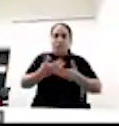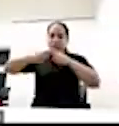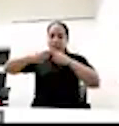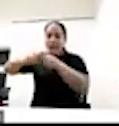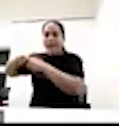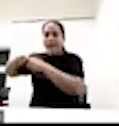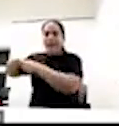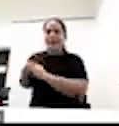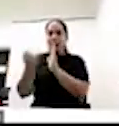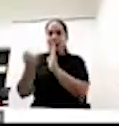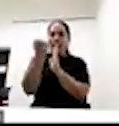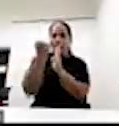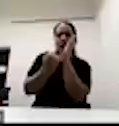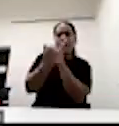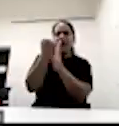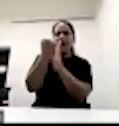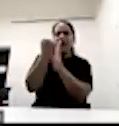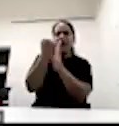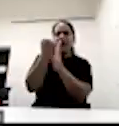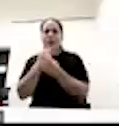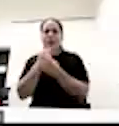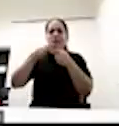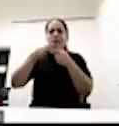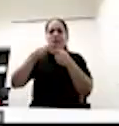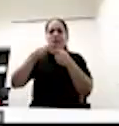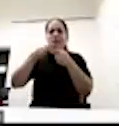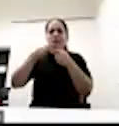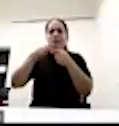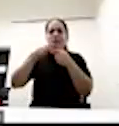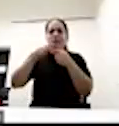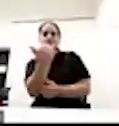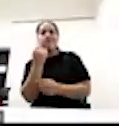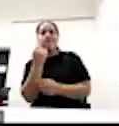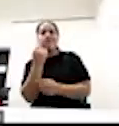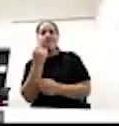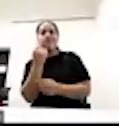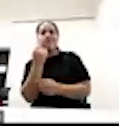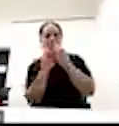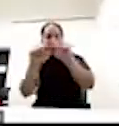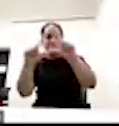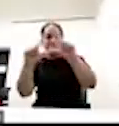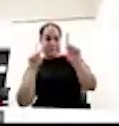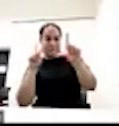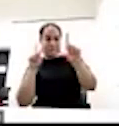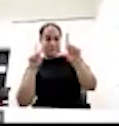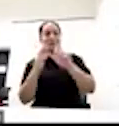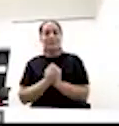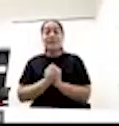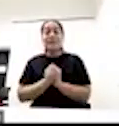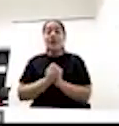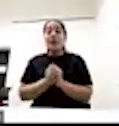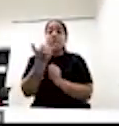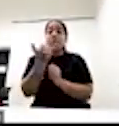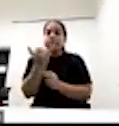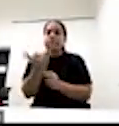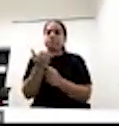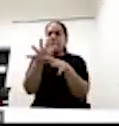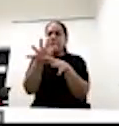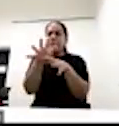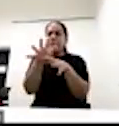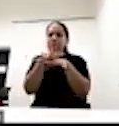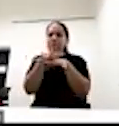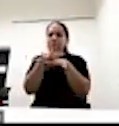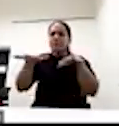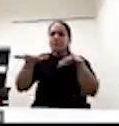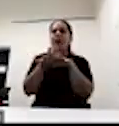músculos y con rostros y con muchas cosas suceden ahí, como en este objeto. En este escenario se prepara el lugar para